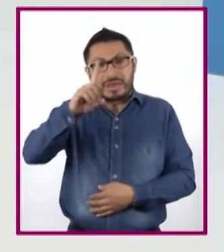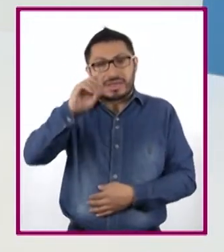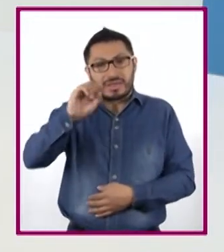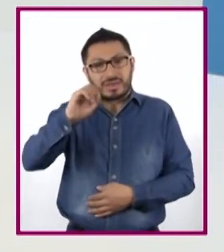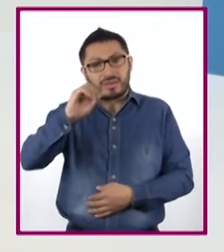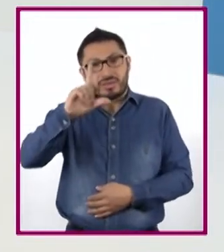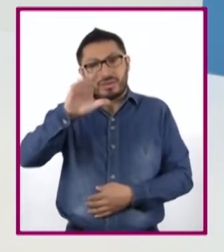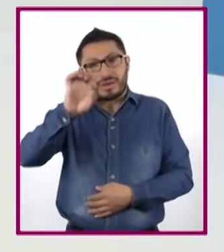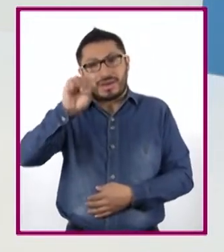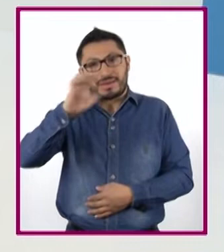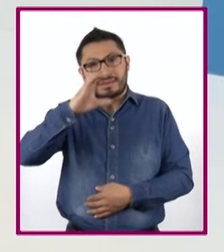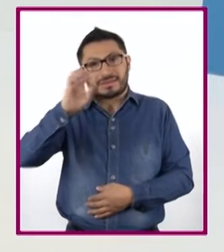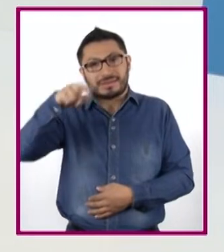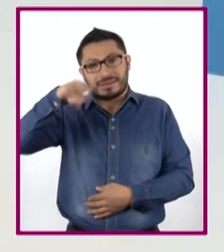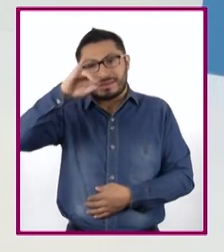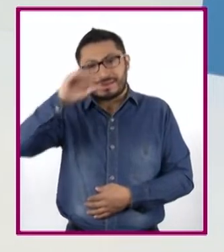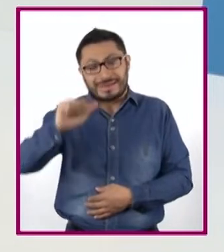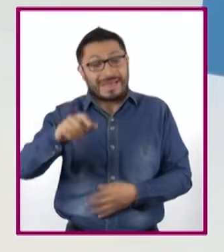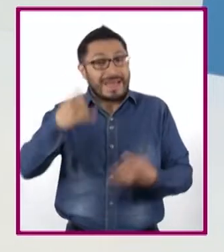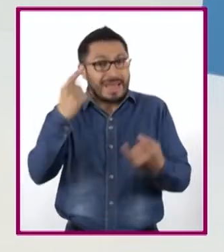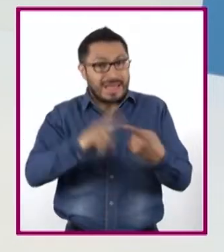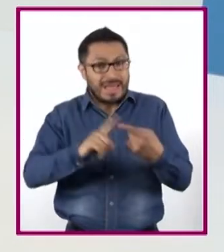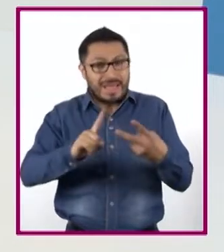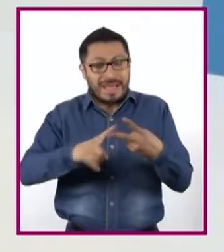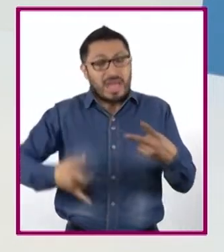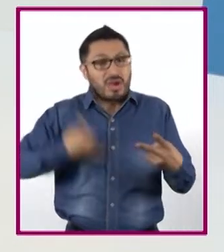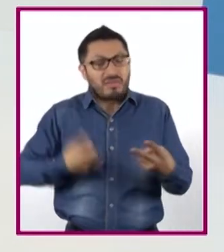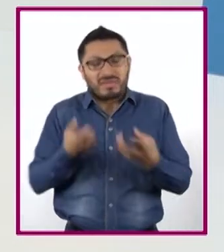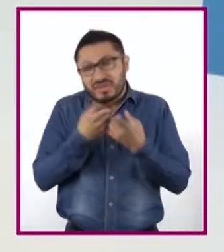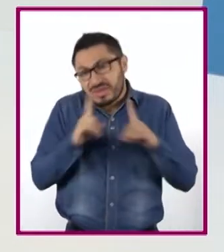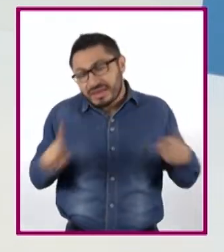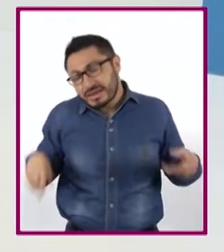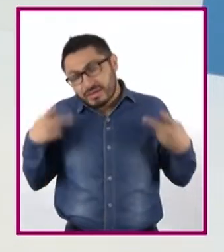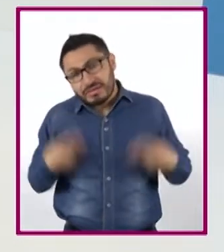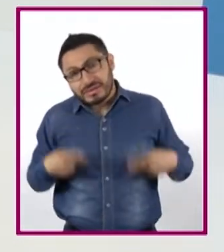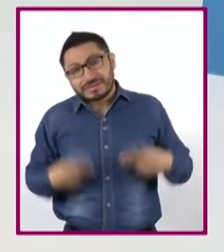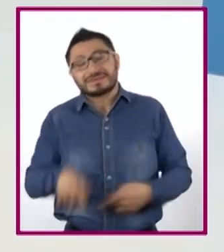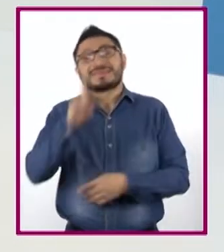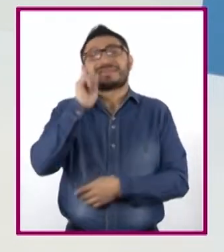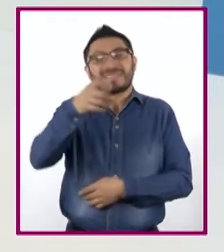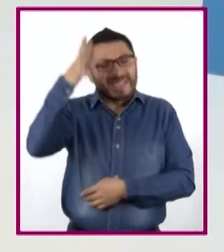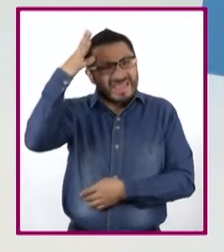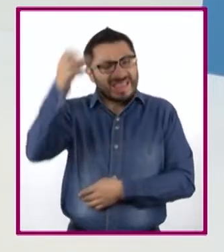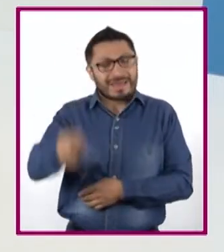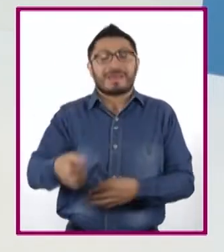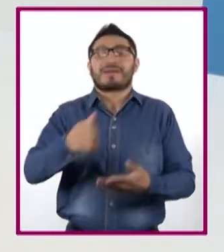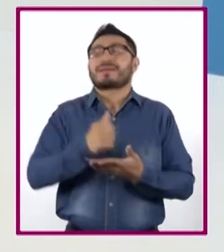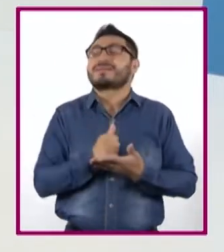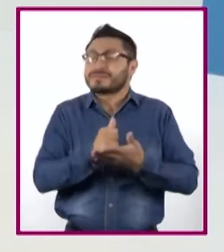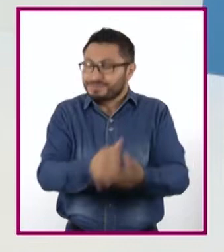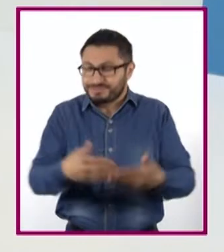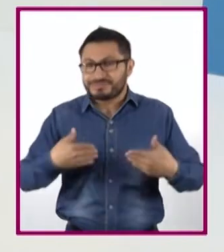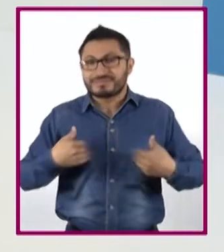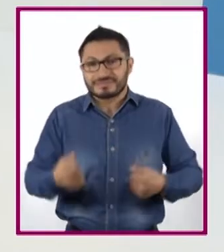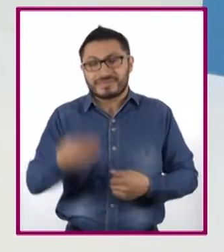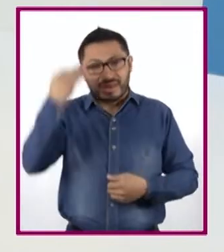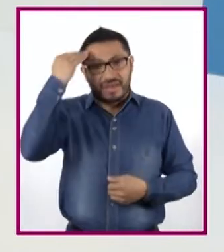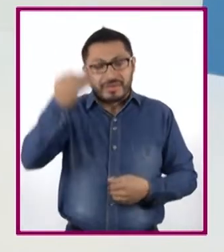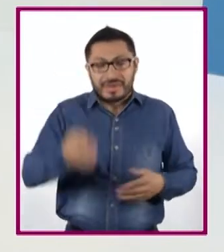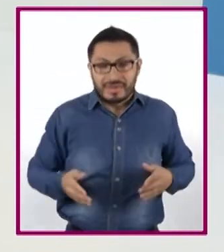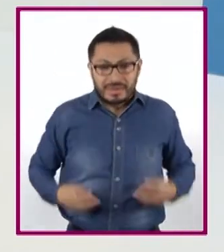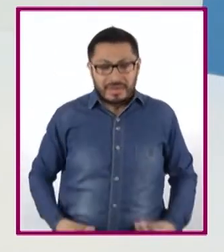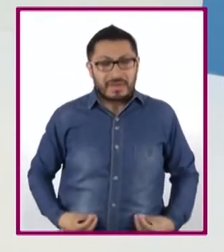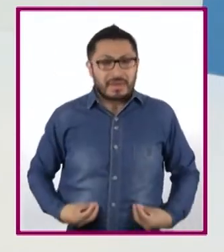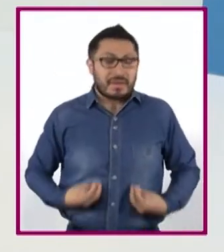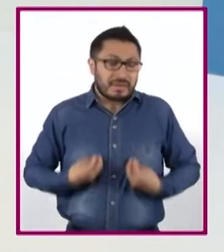juventud en el desarrollo de las personas. La adolescencia es un concepto que nos ayuda a comprender una etapa de la vida. Aunque ya